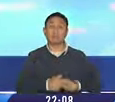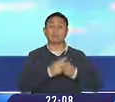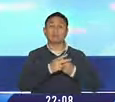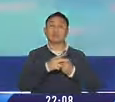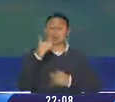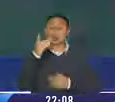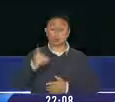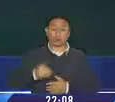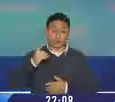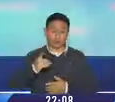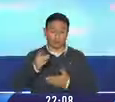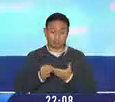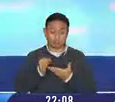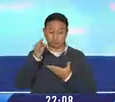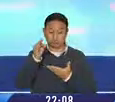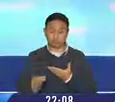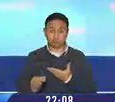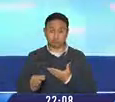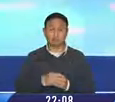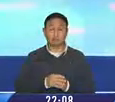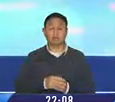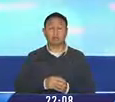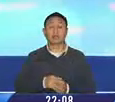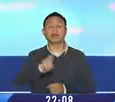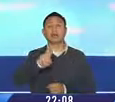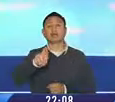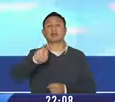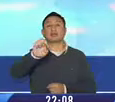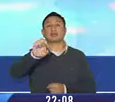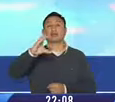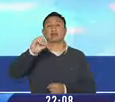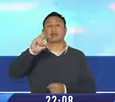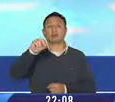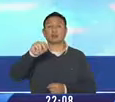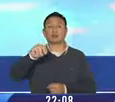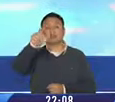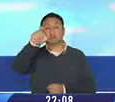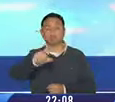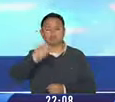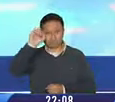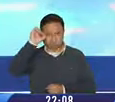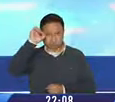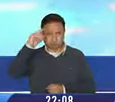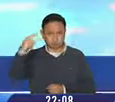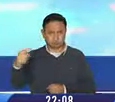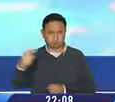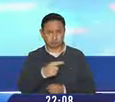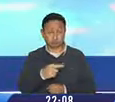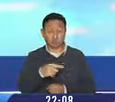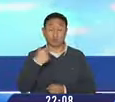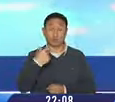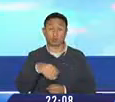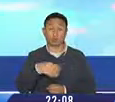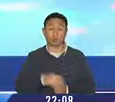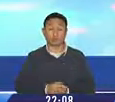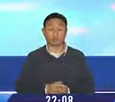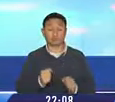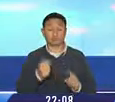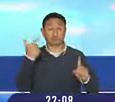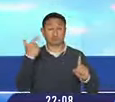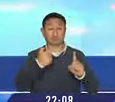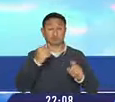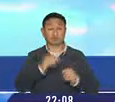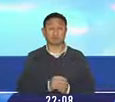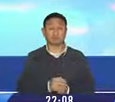Durán, específicamente el sector El Recreo. Por redes sociales, varios eran los videos que mostraban la magnitud de la violencia. En el